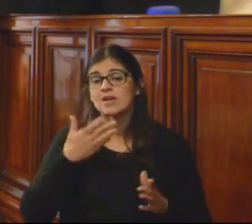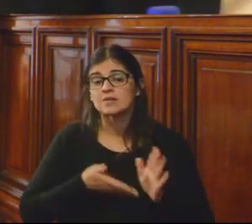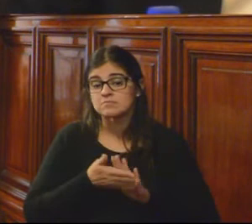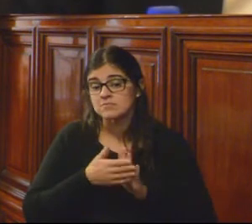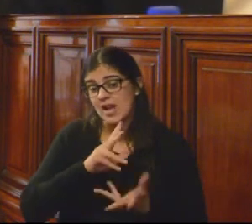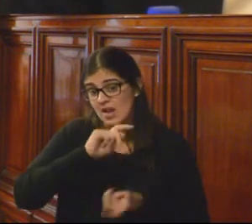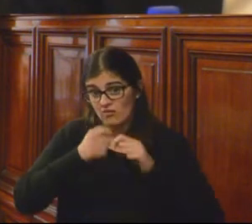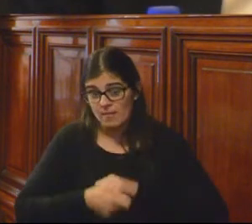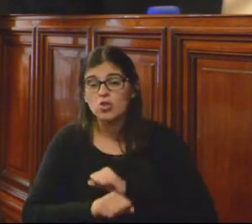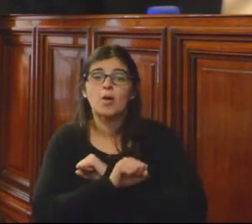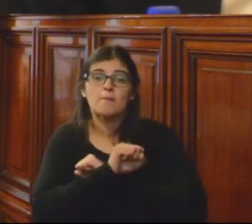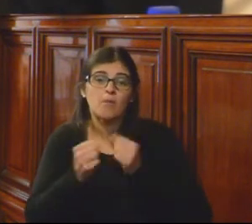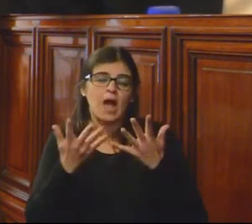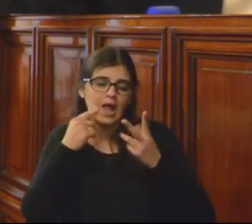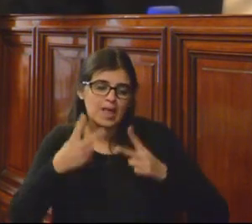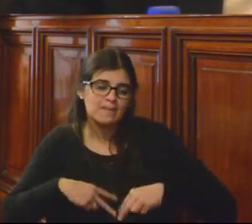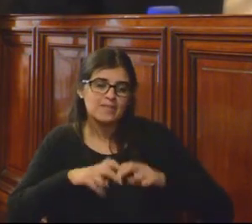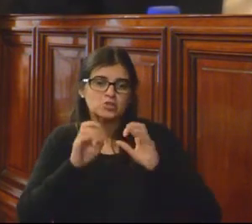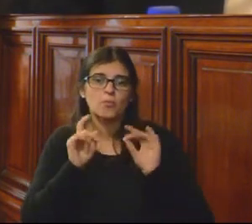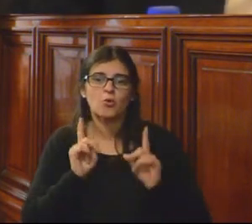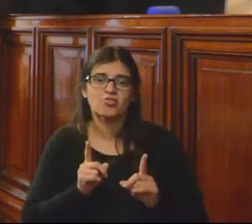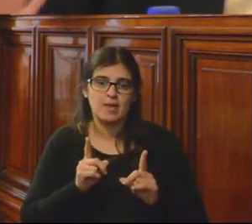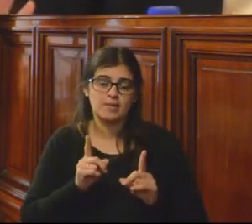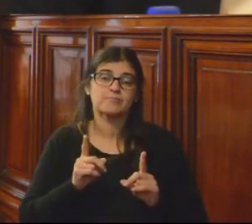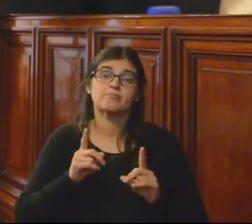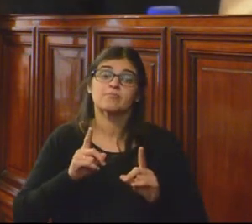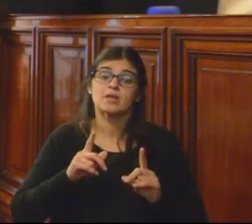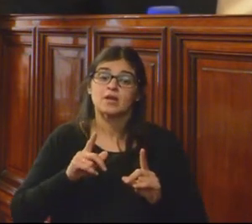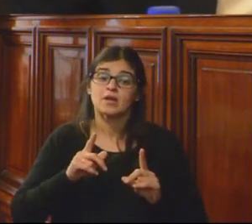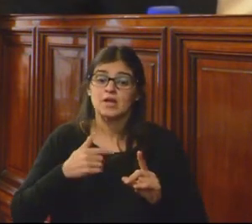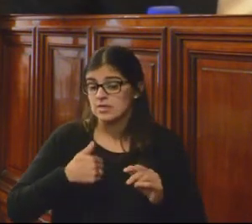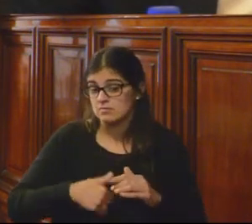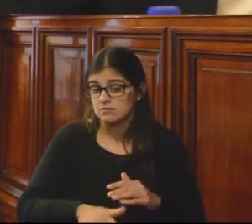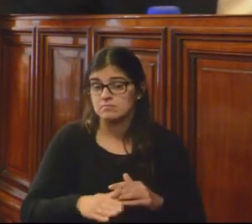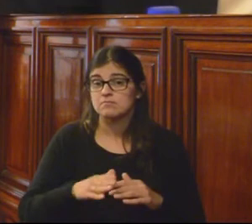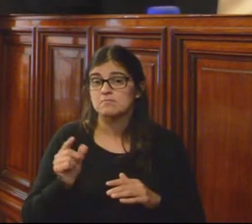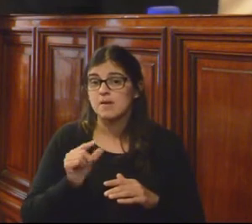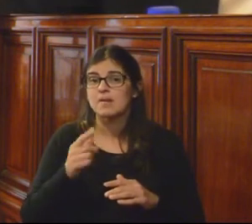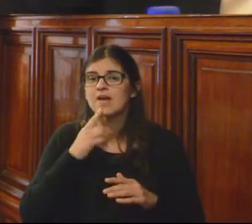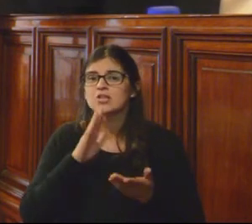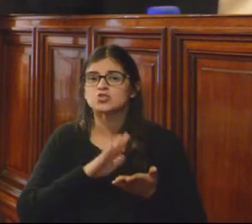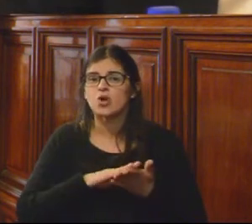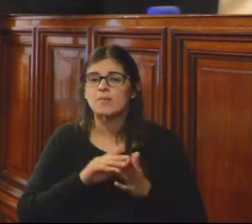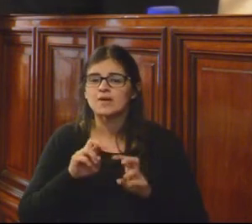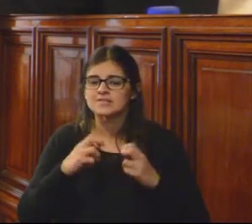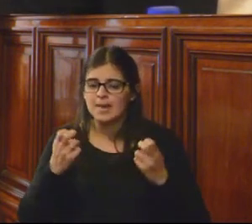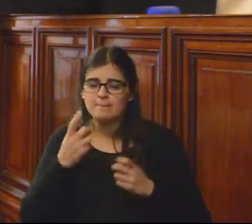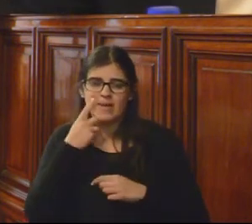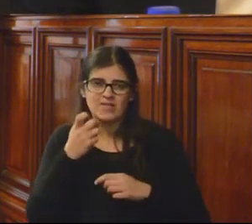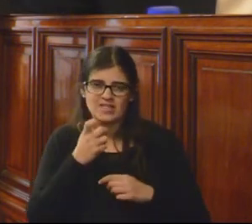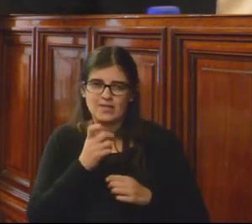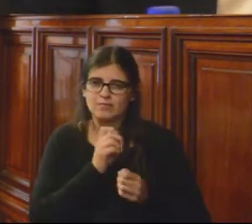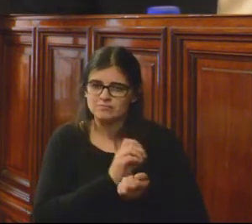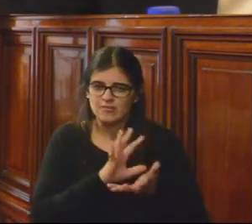reformado, pueda hacer las investigaciones como debe ser. Y en uno solo brevemente para el tema de las salas de retención preventiva, que